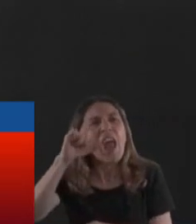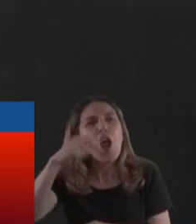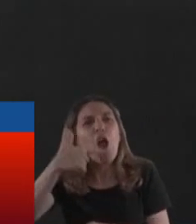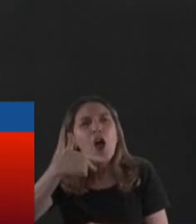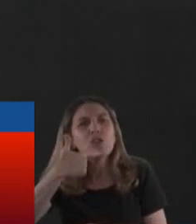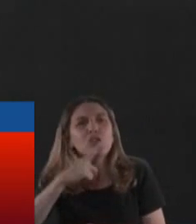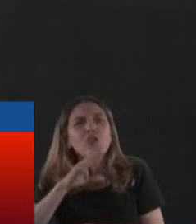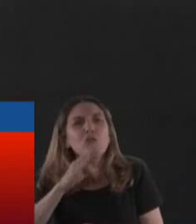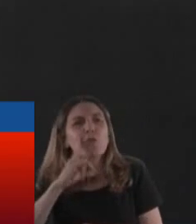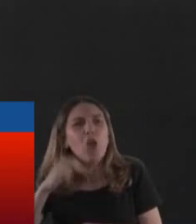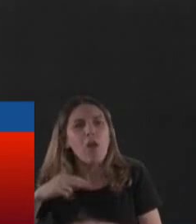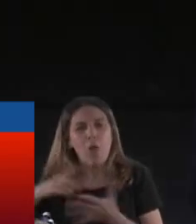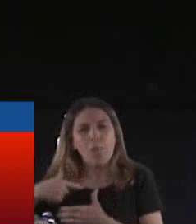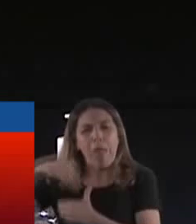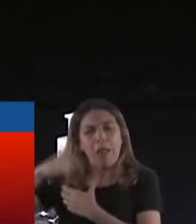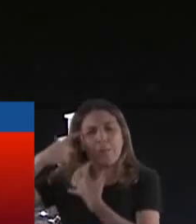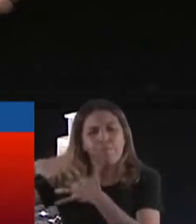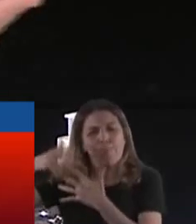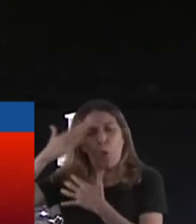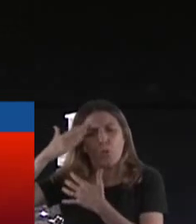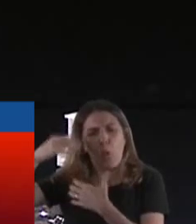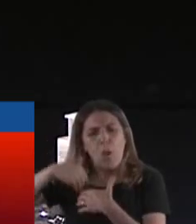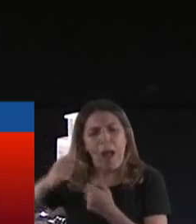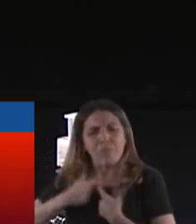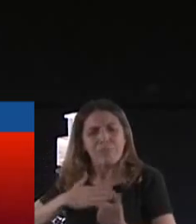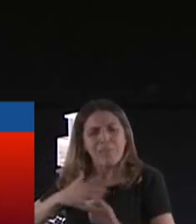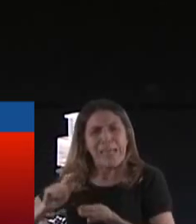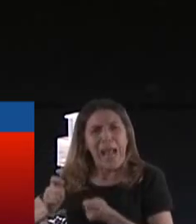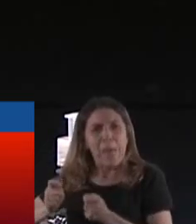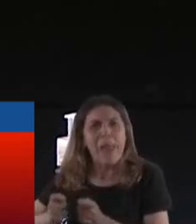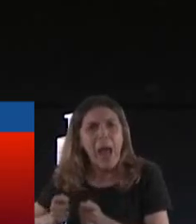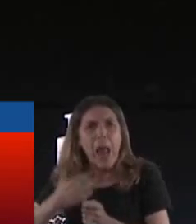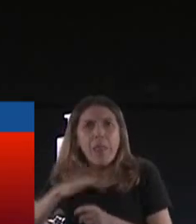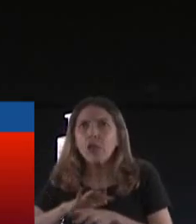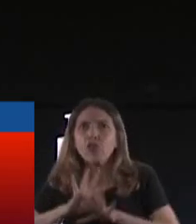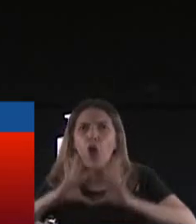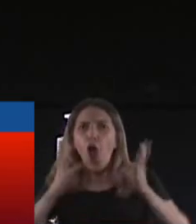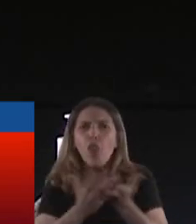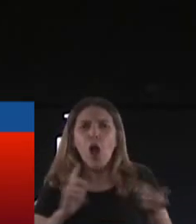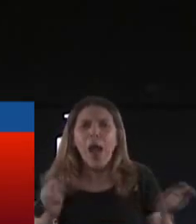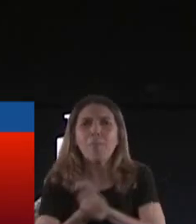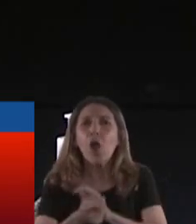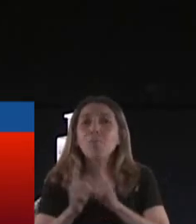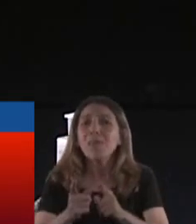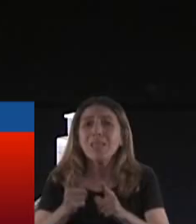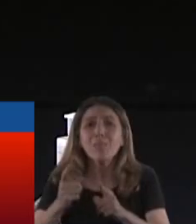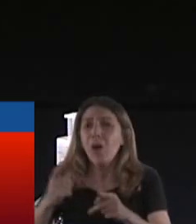deconstrucción de lo que uno es para poder entender que el mundo ha cambiado y que no puede seguir siendo como era.